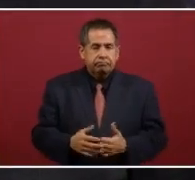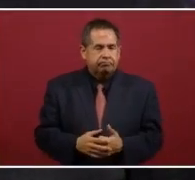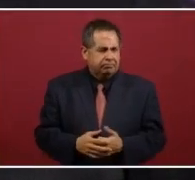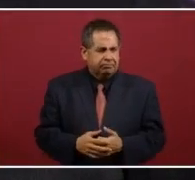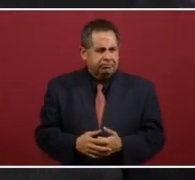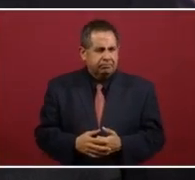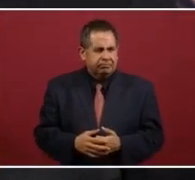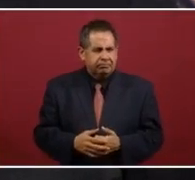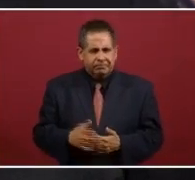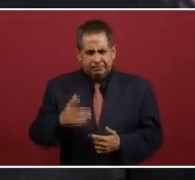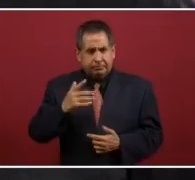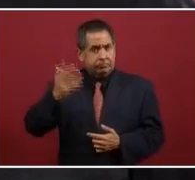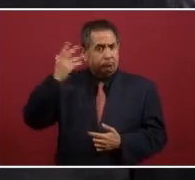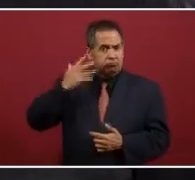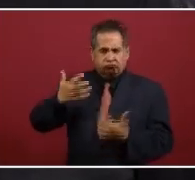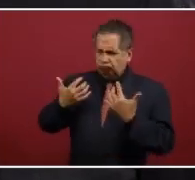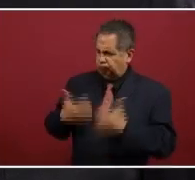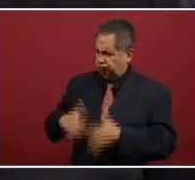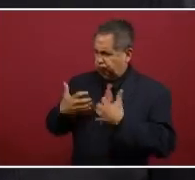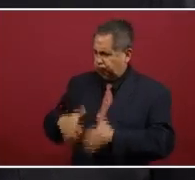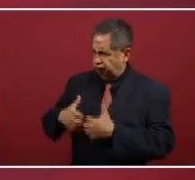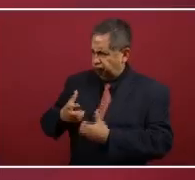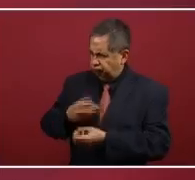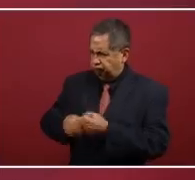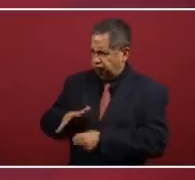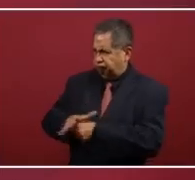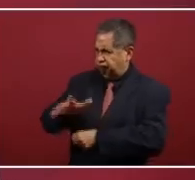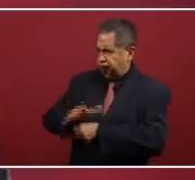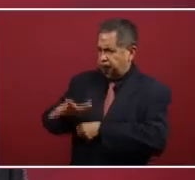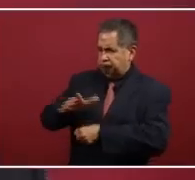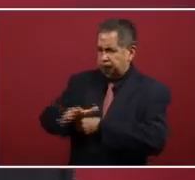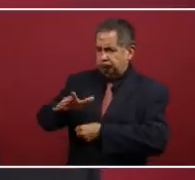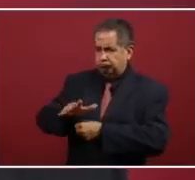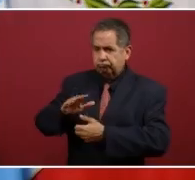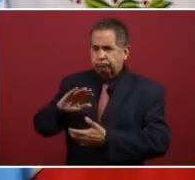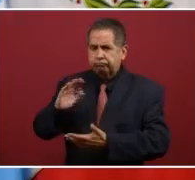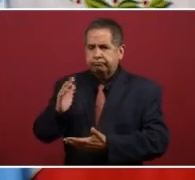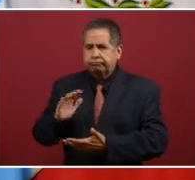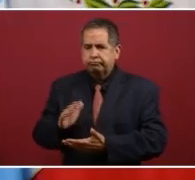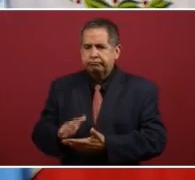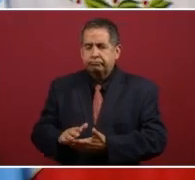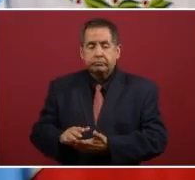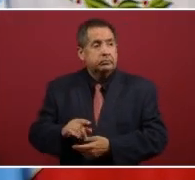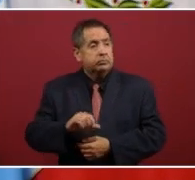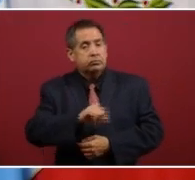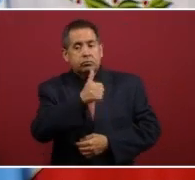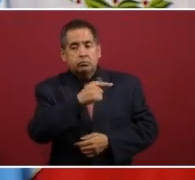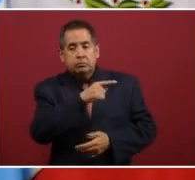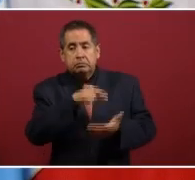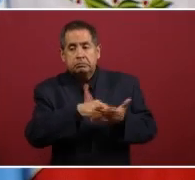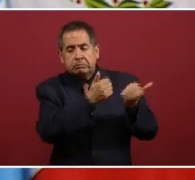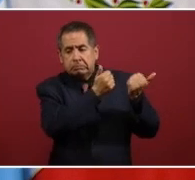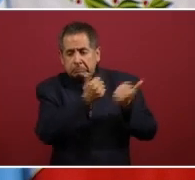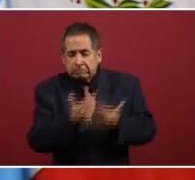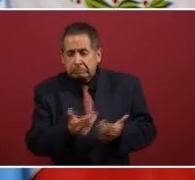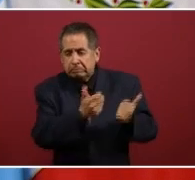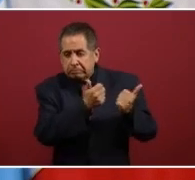Después de que producíamos todo esto, y ahora lo tenemos que